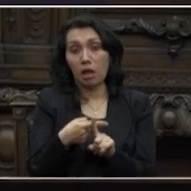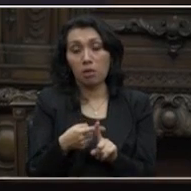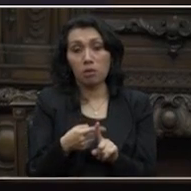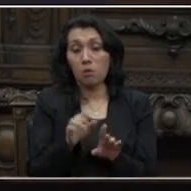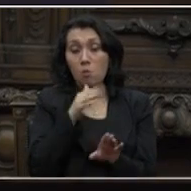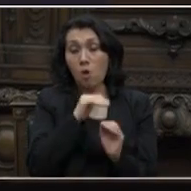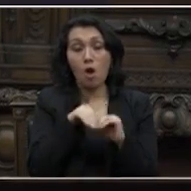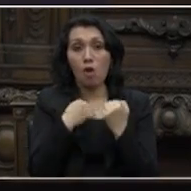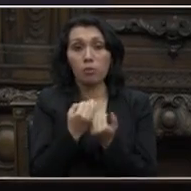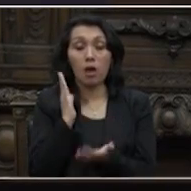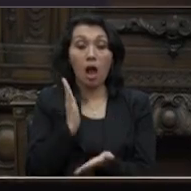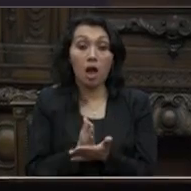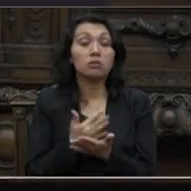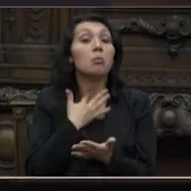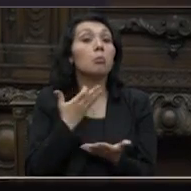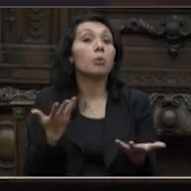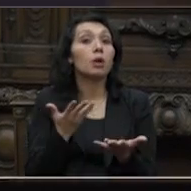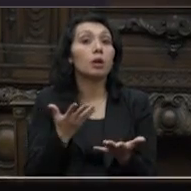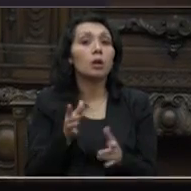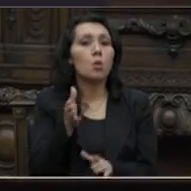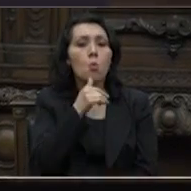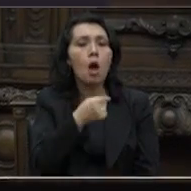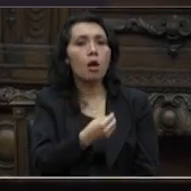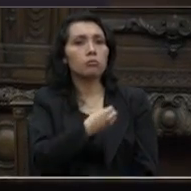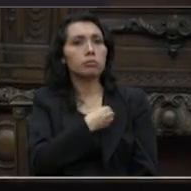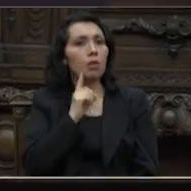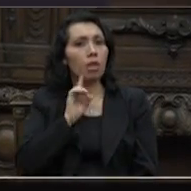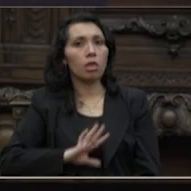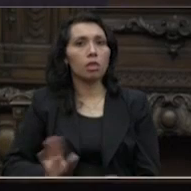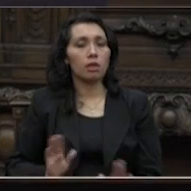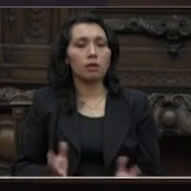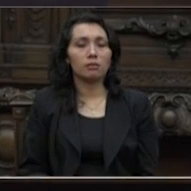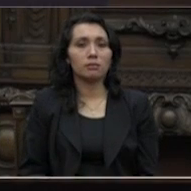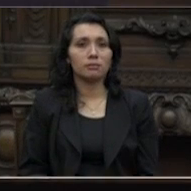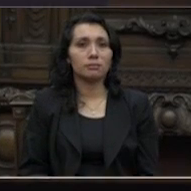O sea, llegaron hasta un punto. ¿Por qué? Porque no nos tocaron a nosotras.